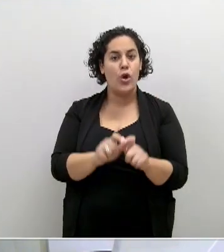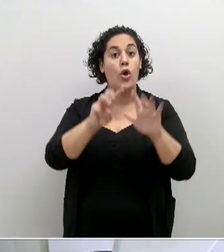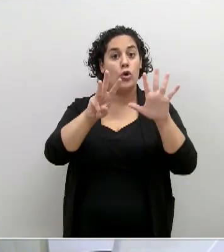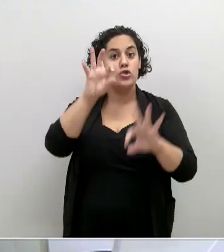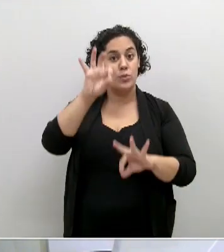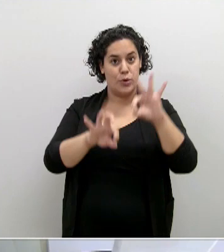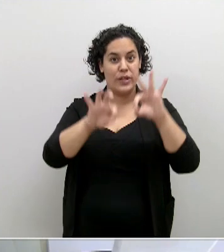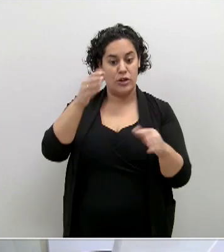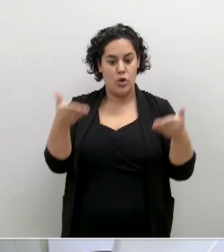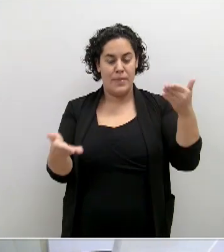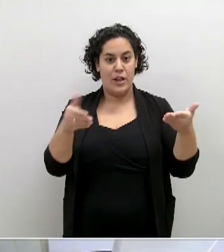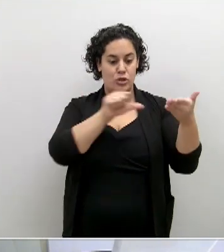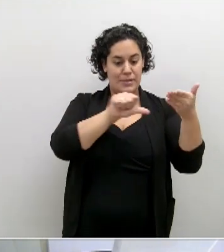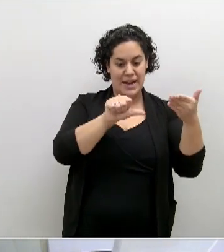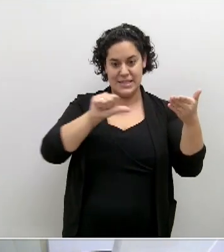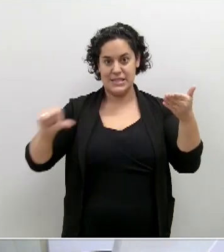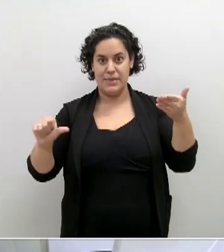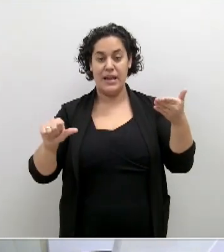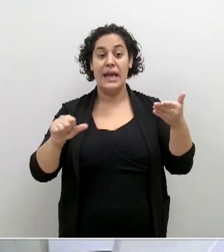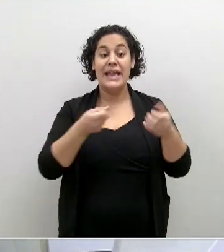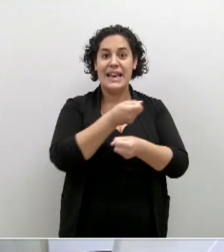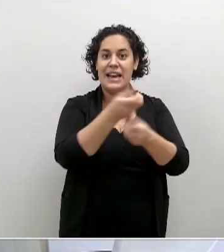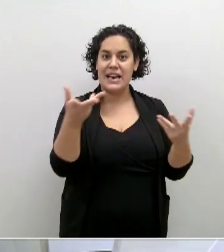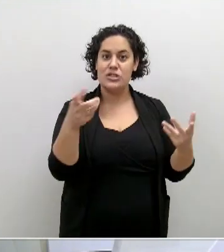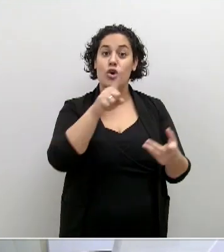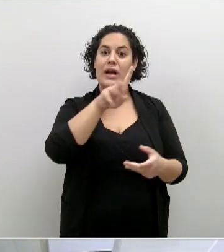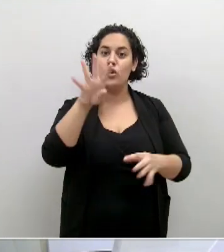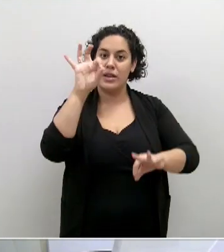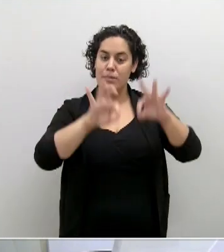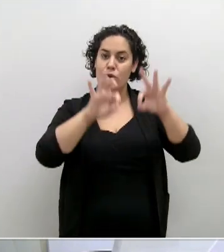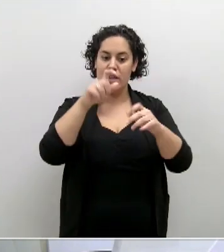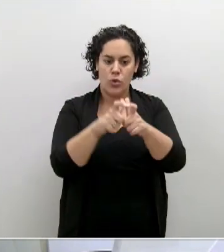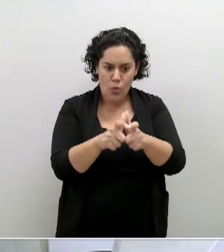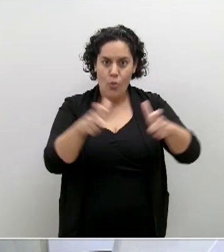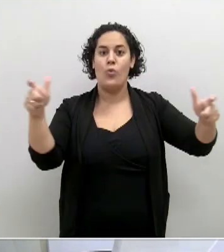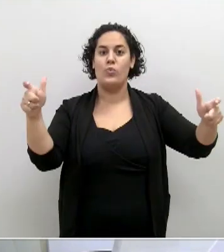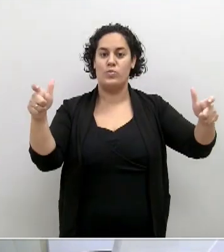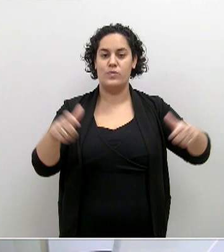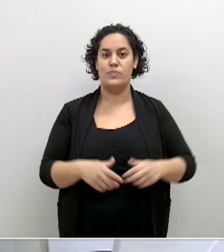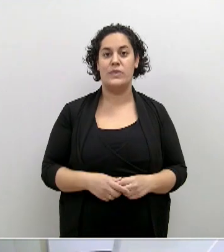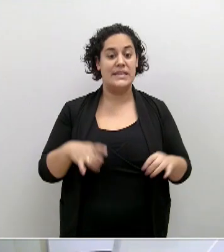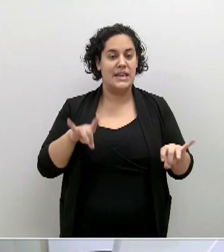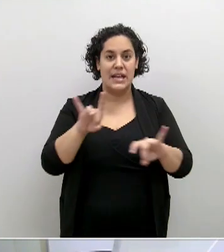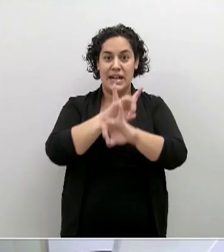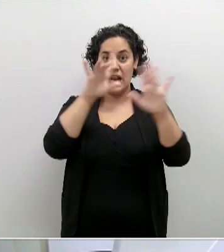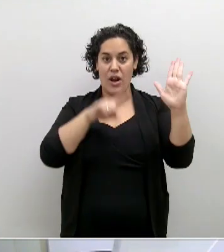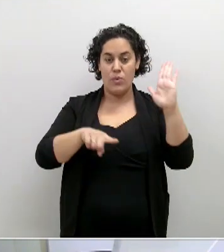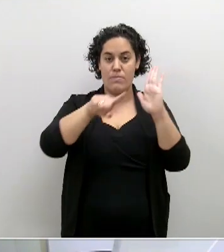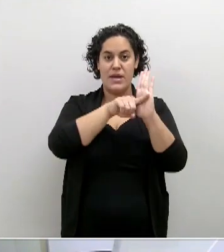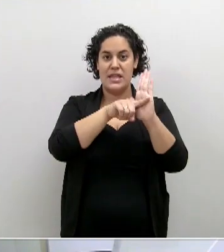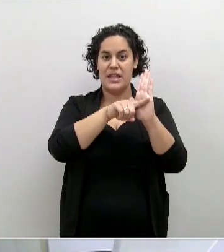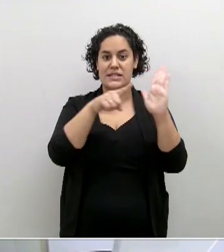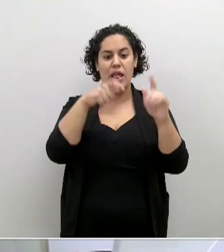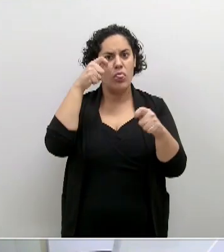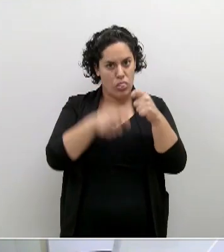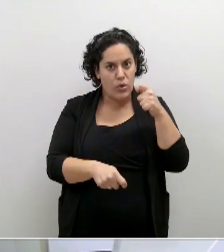la anterior, mientras que en el resto ha aumentado un 13% el número de casos. Es decir, claramente son medidas que son